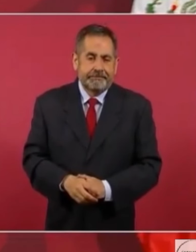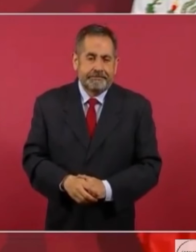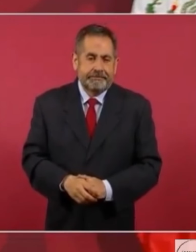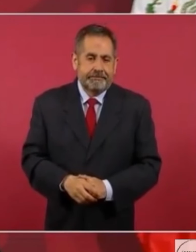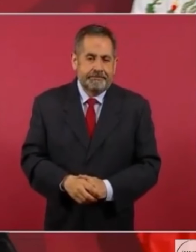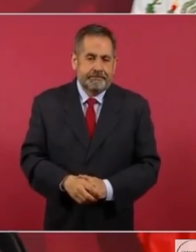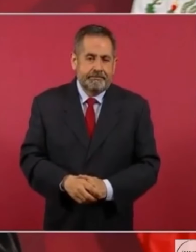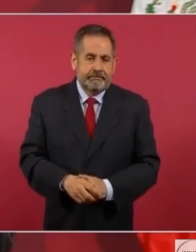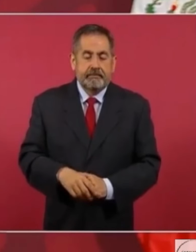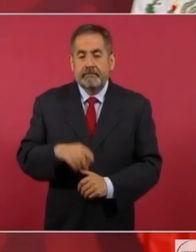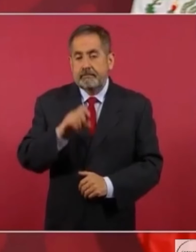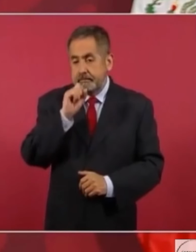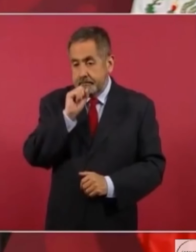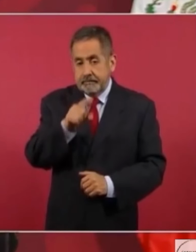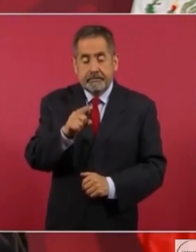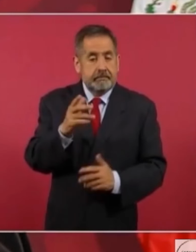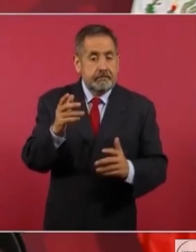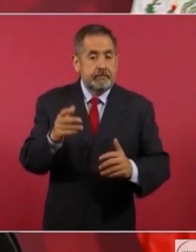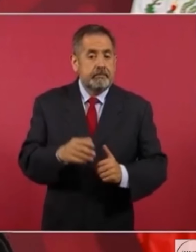También te pido de que